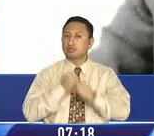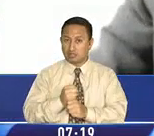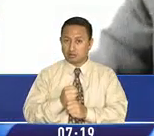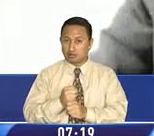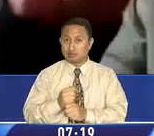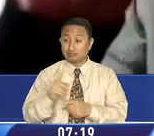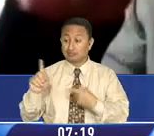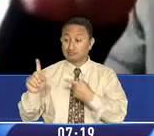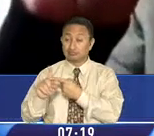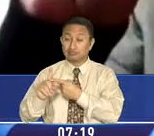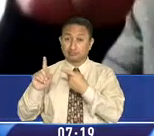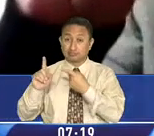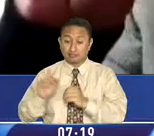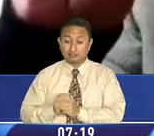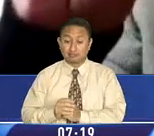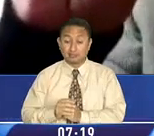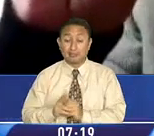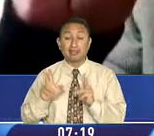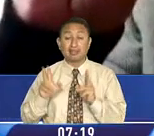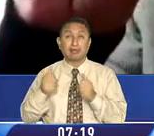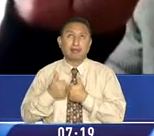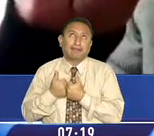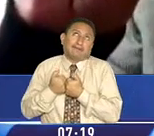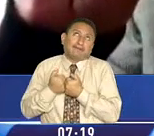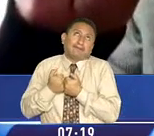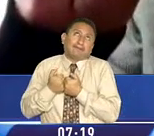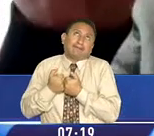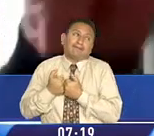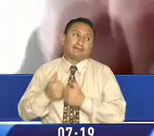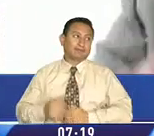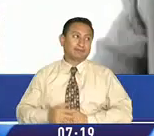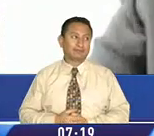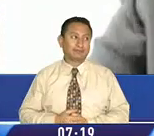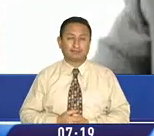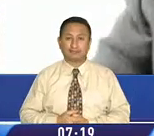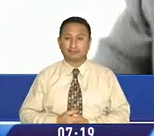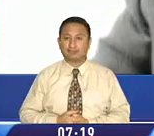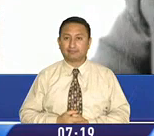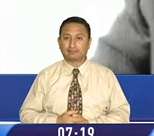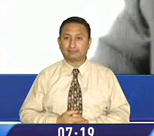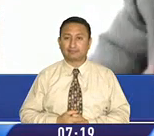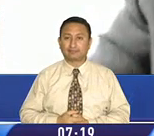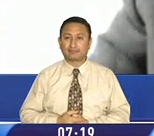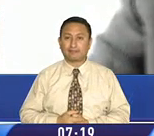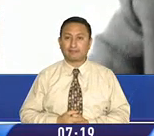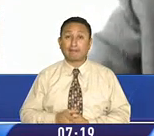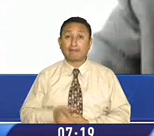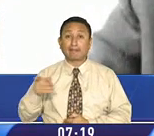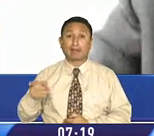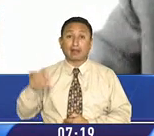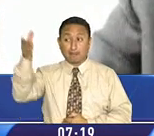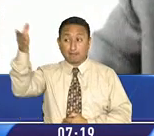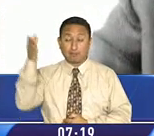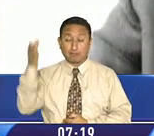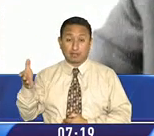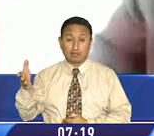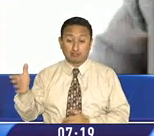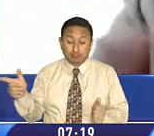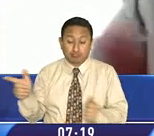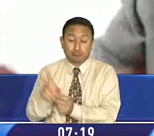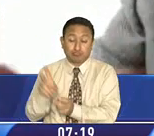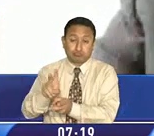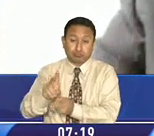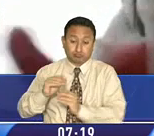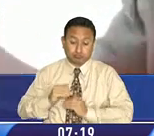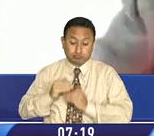tuvo un romance, entre comillas, con un profesor que la sedujo y la embarazó. Hoy no tiene